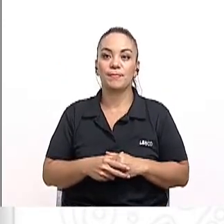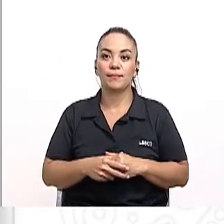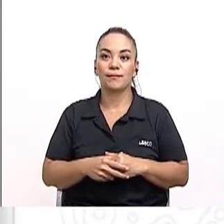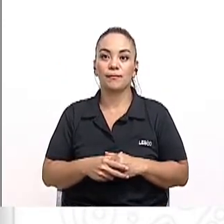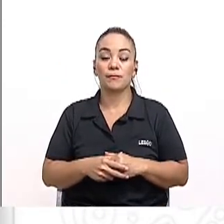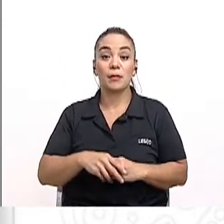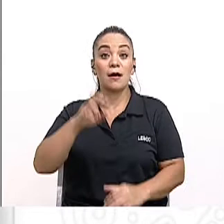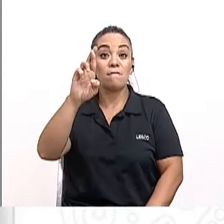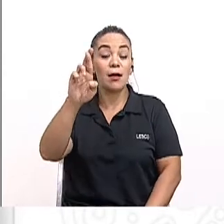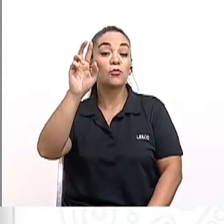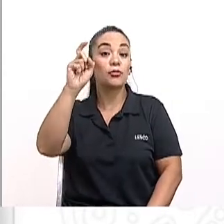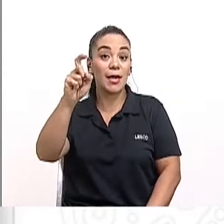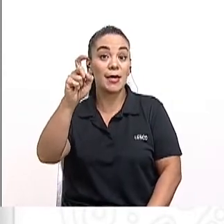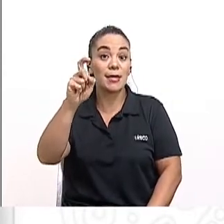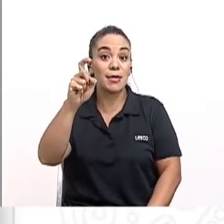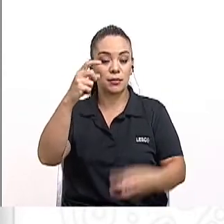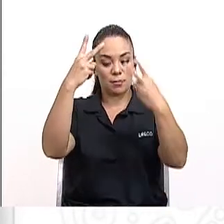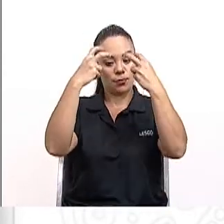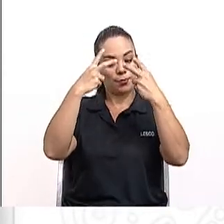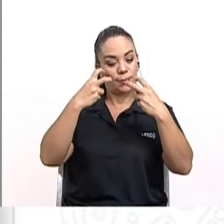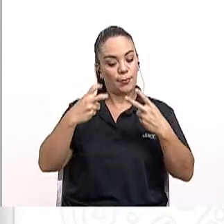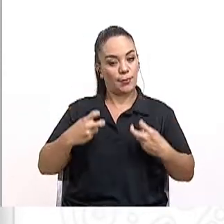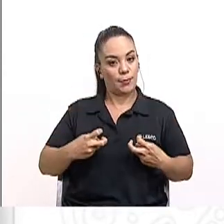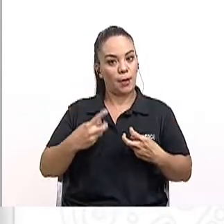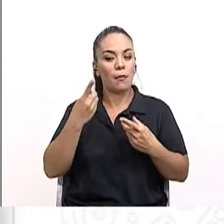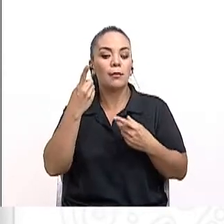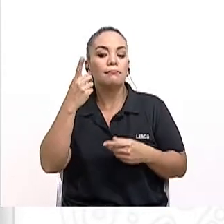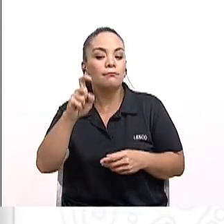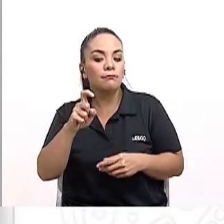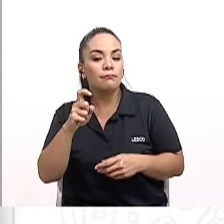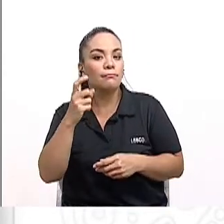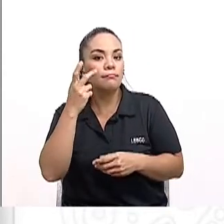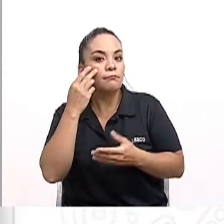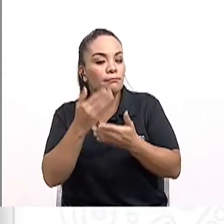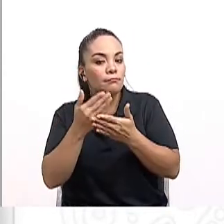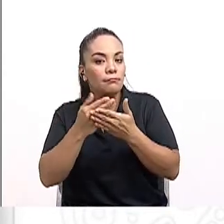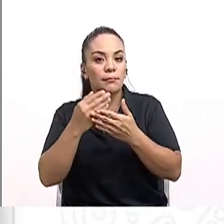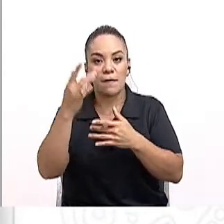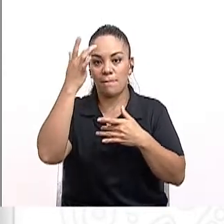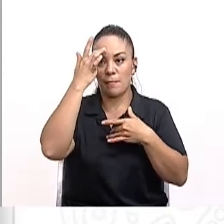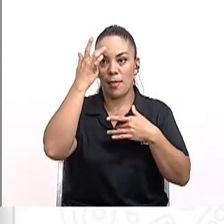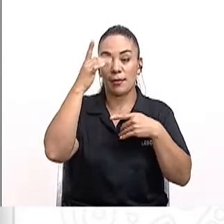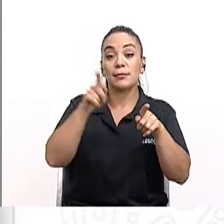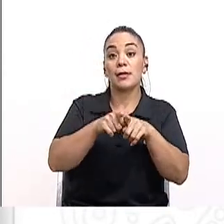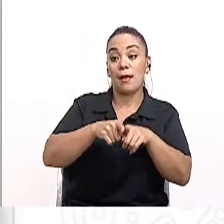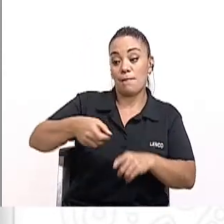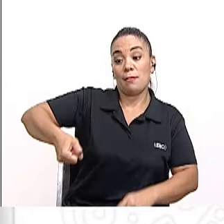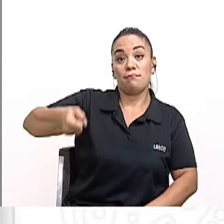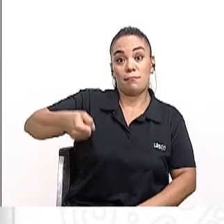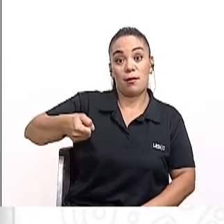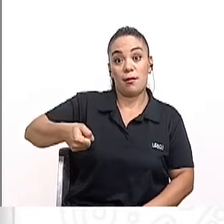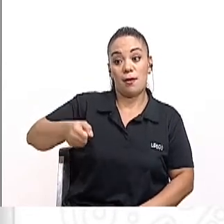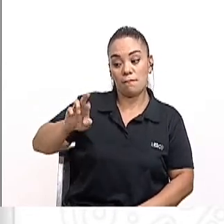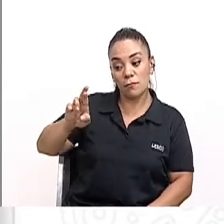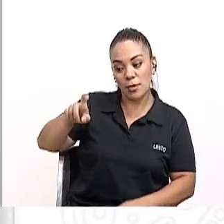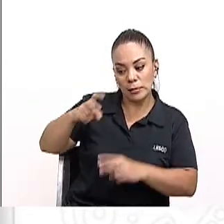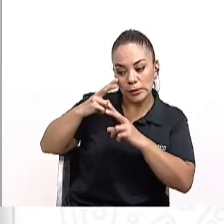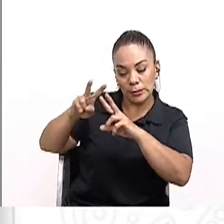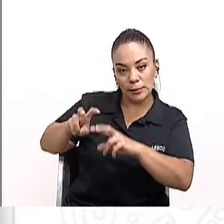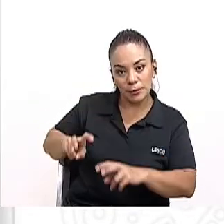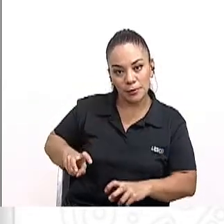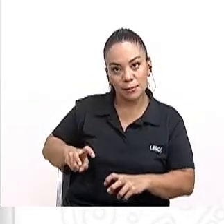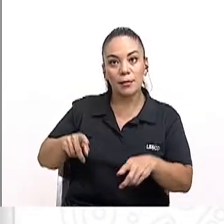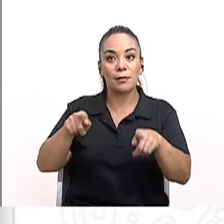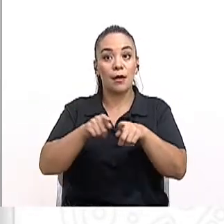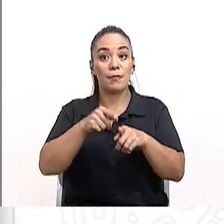Los rayos X nos permiten diagnosticar y tratar enfermedades y verificar nuestro equipaje. Y los rayos gamma se utilizan para